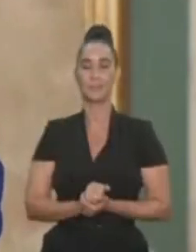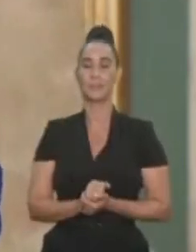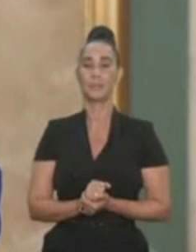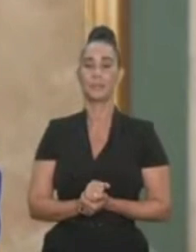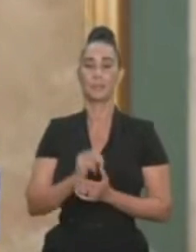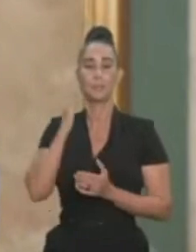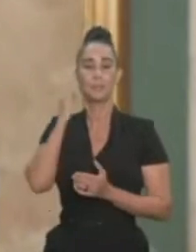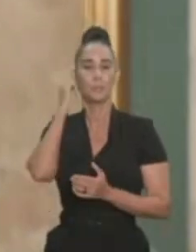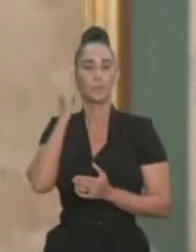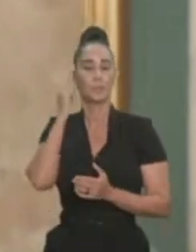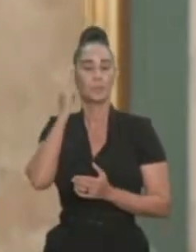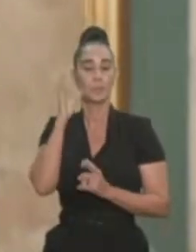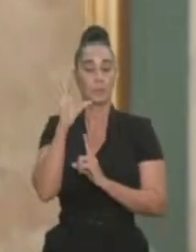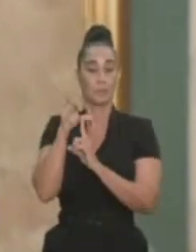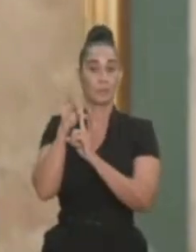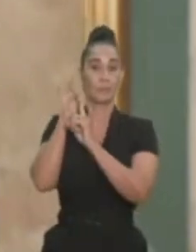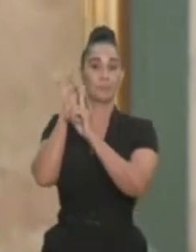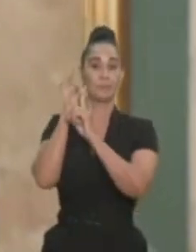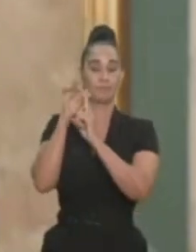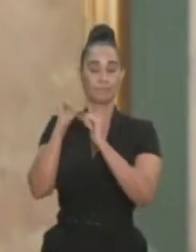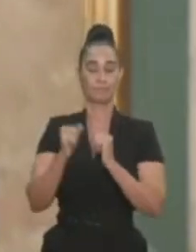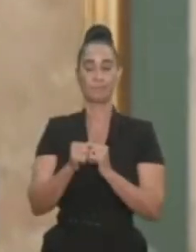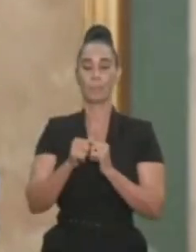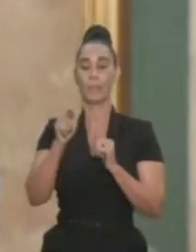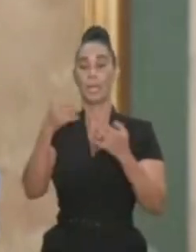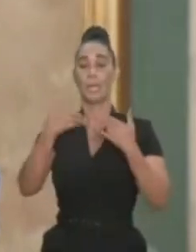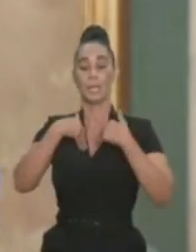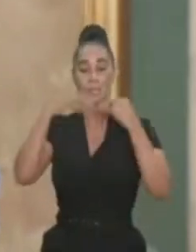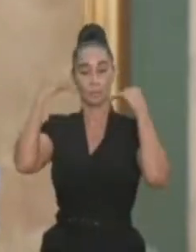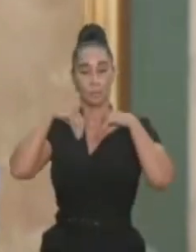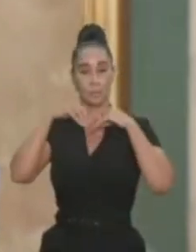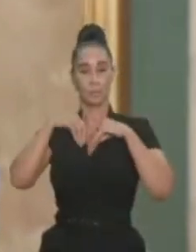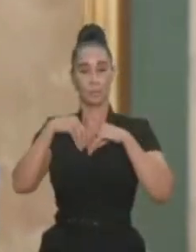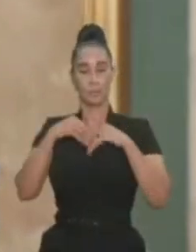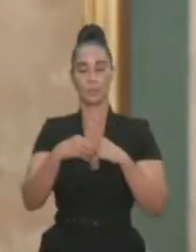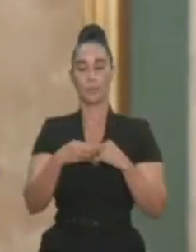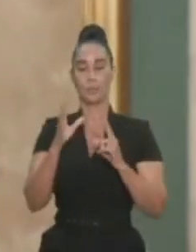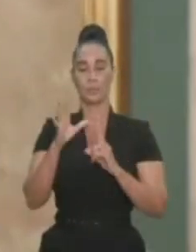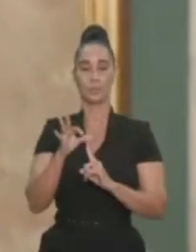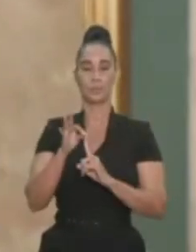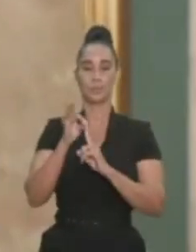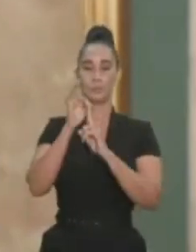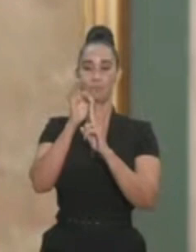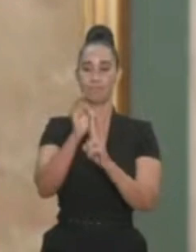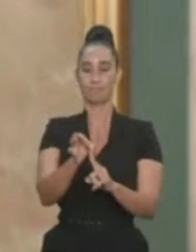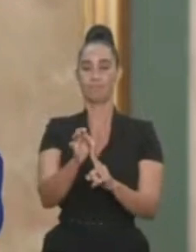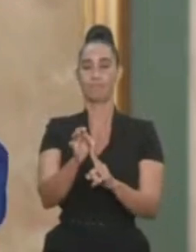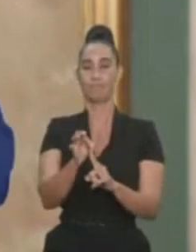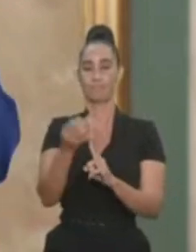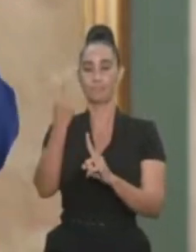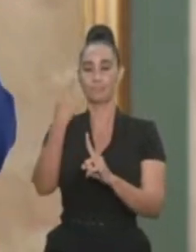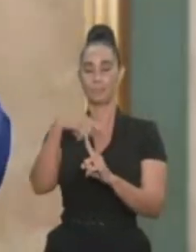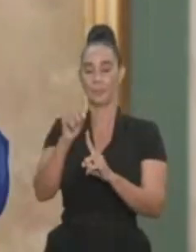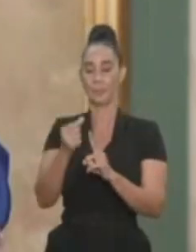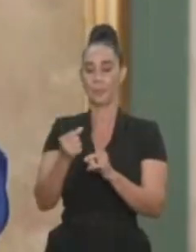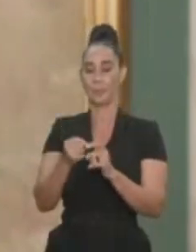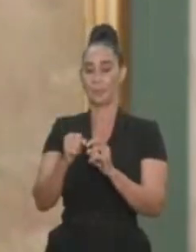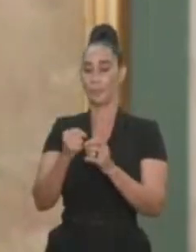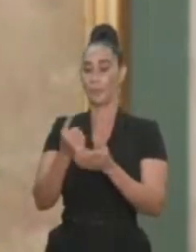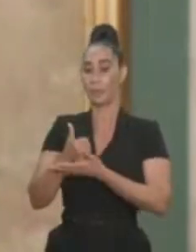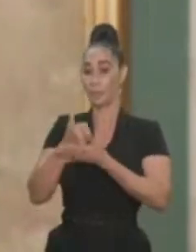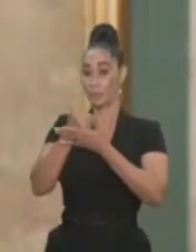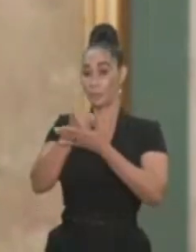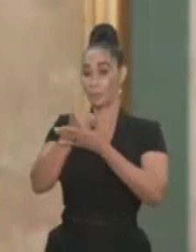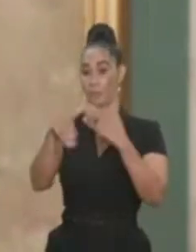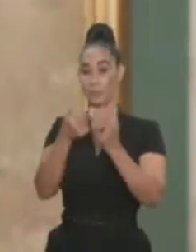La sabiduría muy especial que él tenía, especialmente para navegar en la